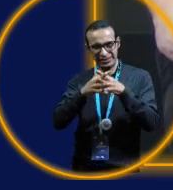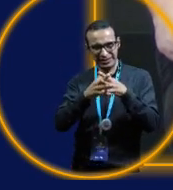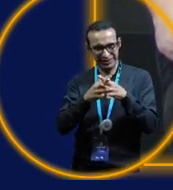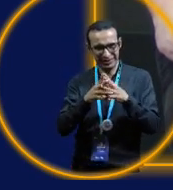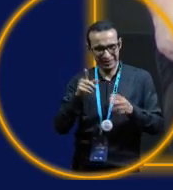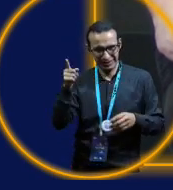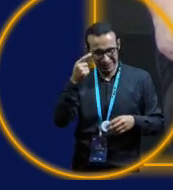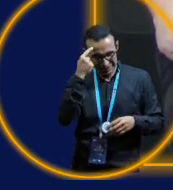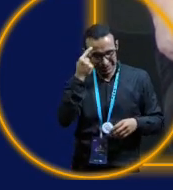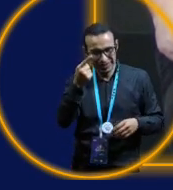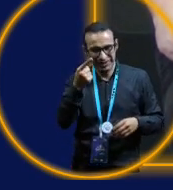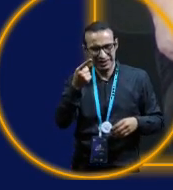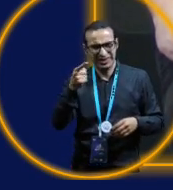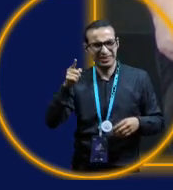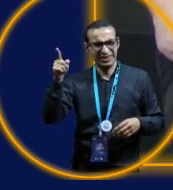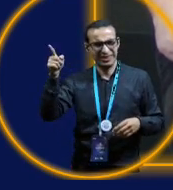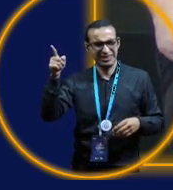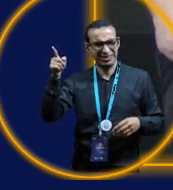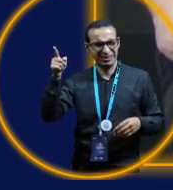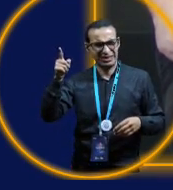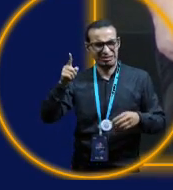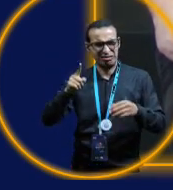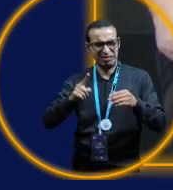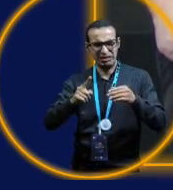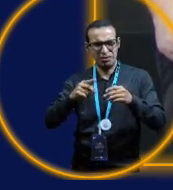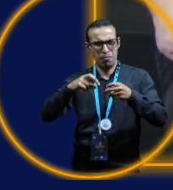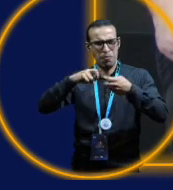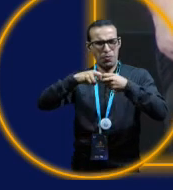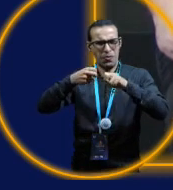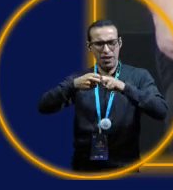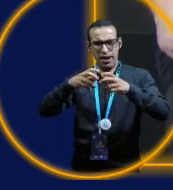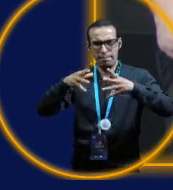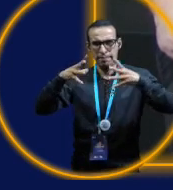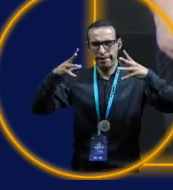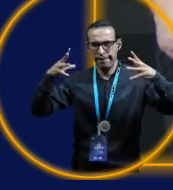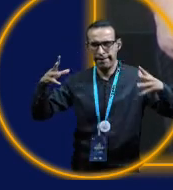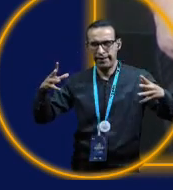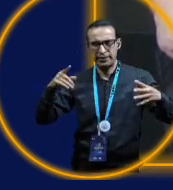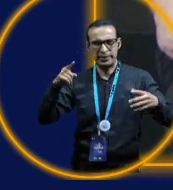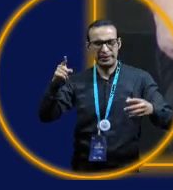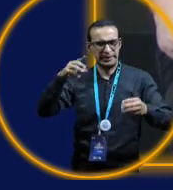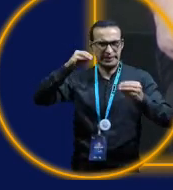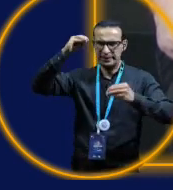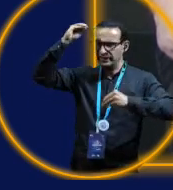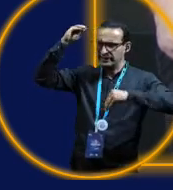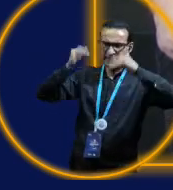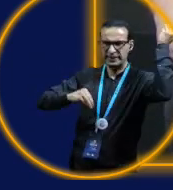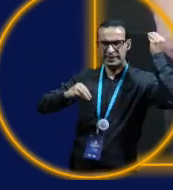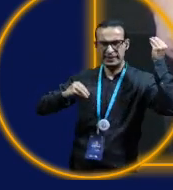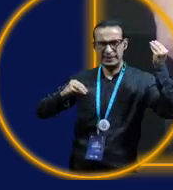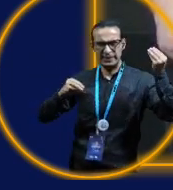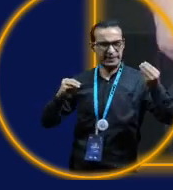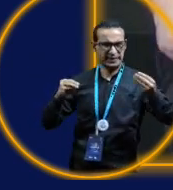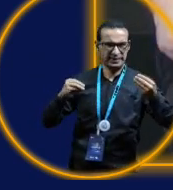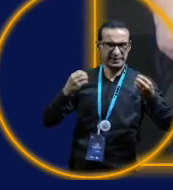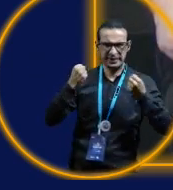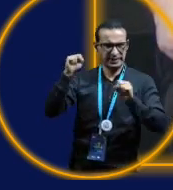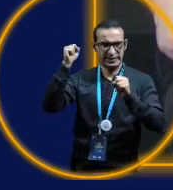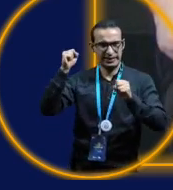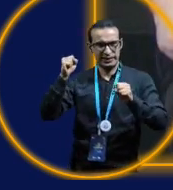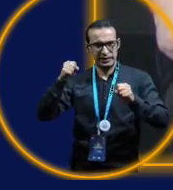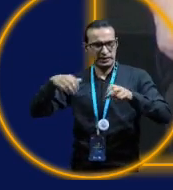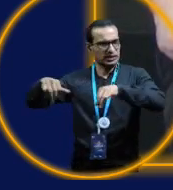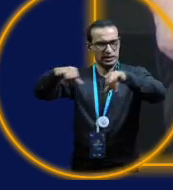ustedes saben fue como una cosa grande que sucedió fue como una irrupción en el tejido de la conciencia